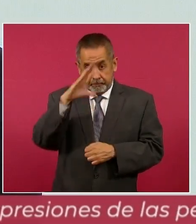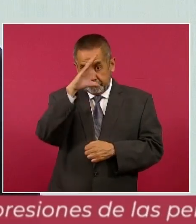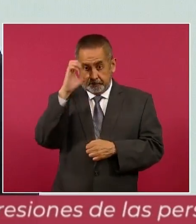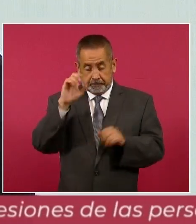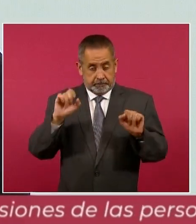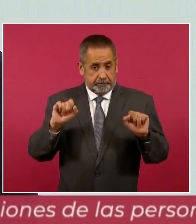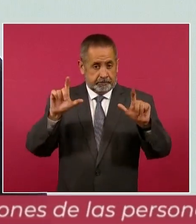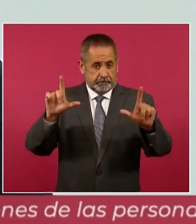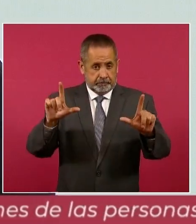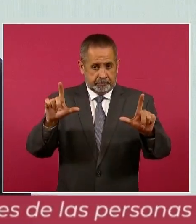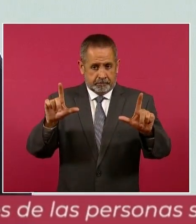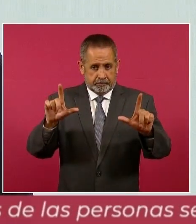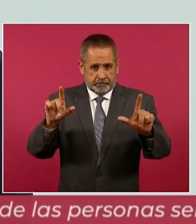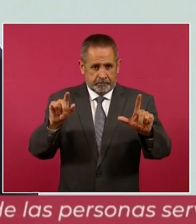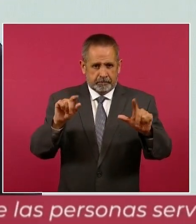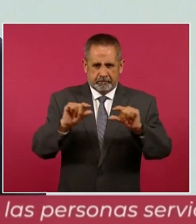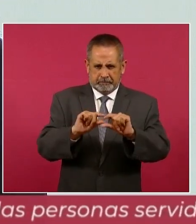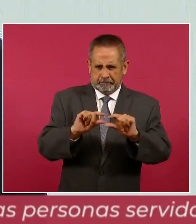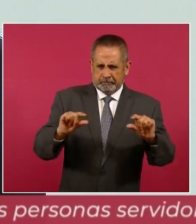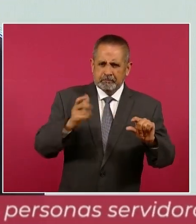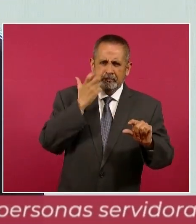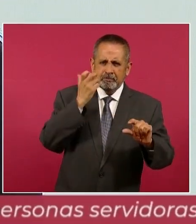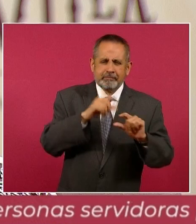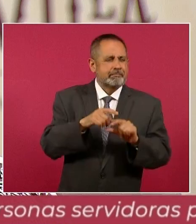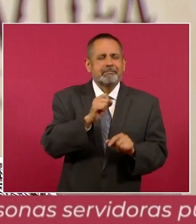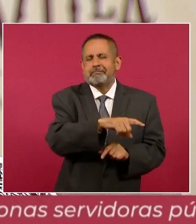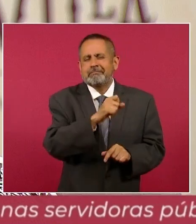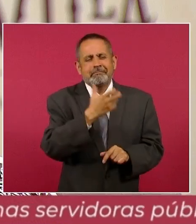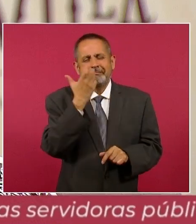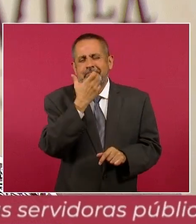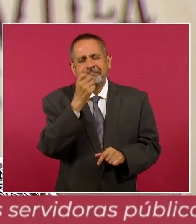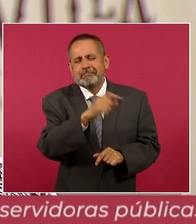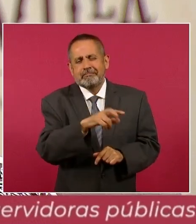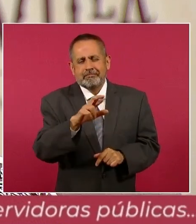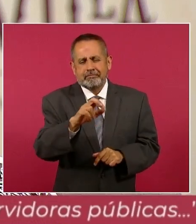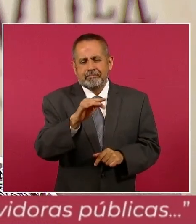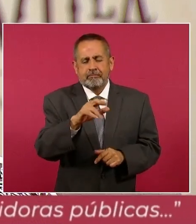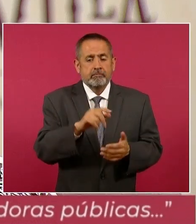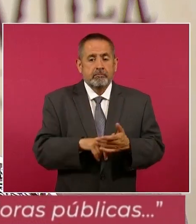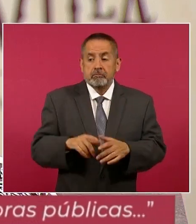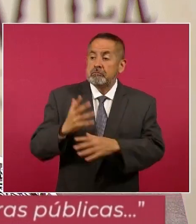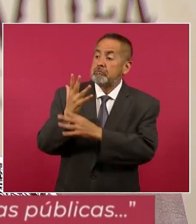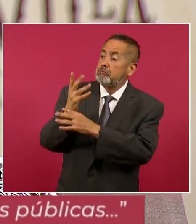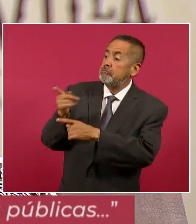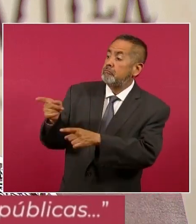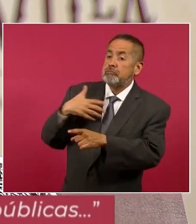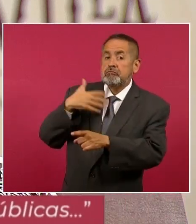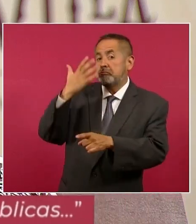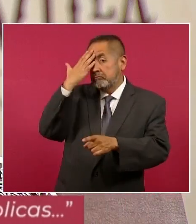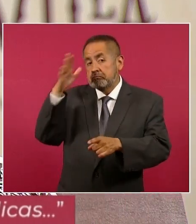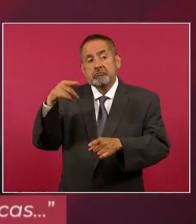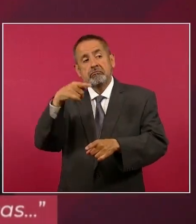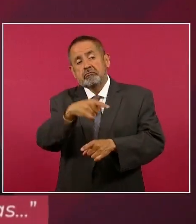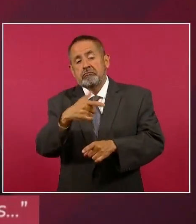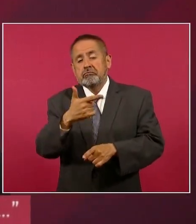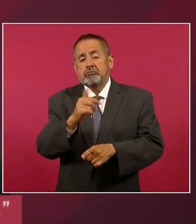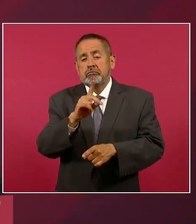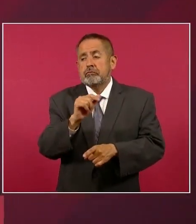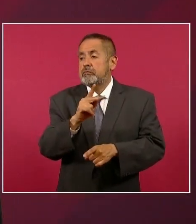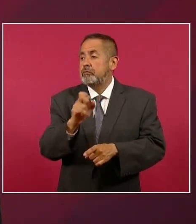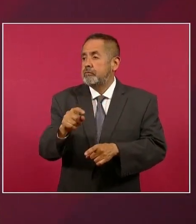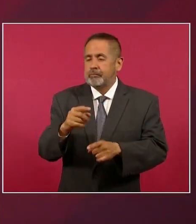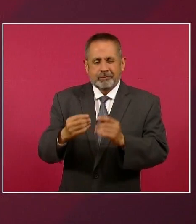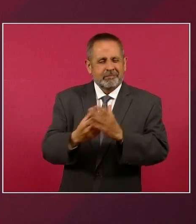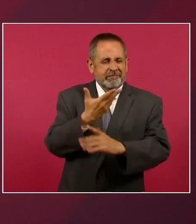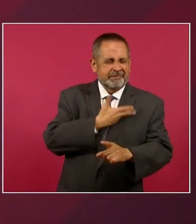acompañada de un sugerente texto al estilo Reforma. Aunque AMLO había asegurado no conocer a Guadalupe Tadei, la nueva